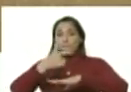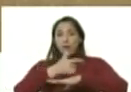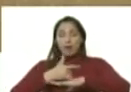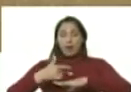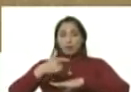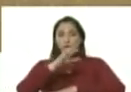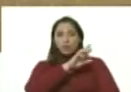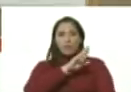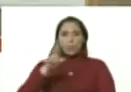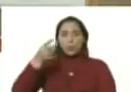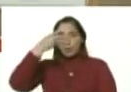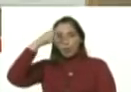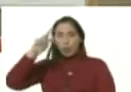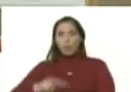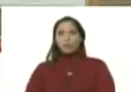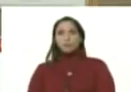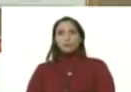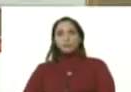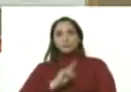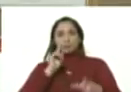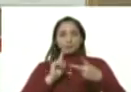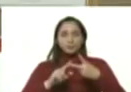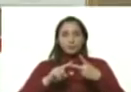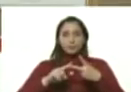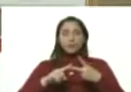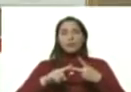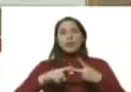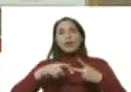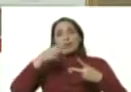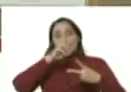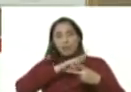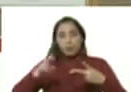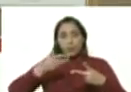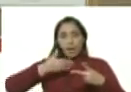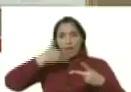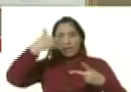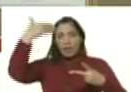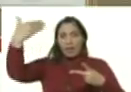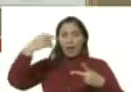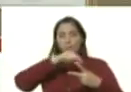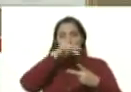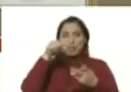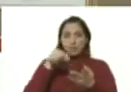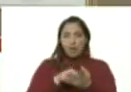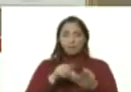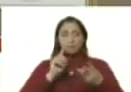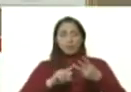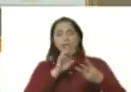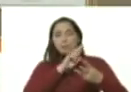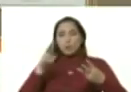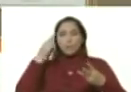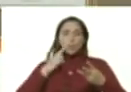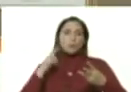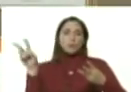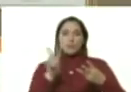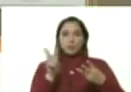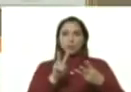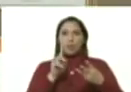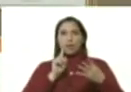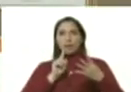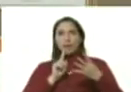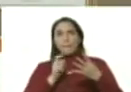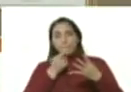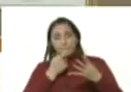la República de Cuba, de la República Islámica de Irán, de la República Bolivariana de Venezuela, en un